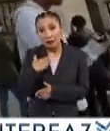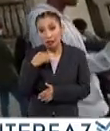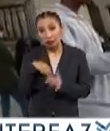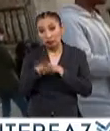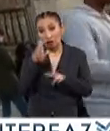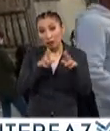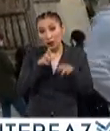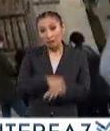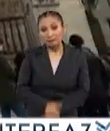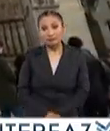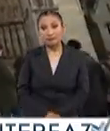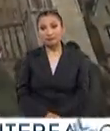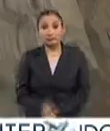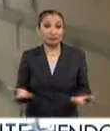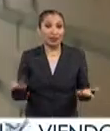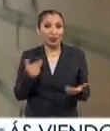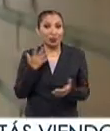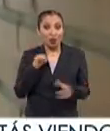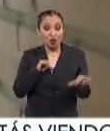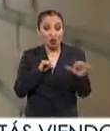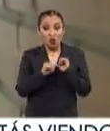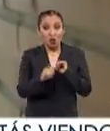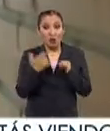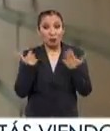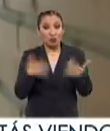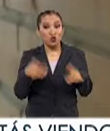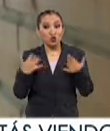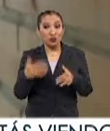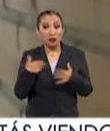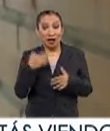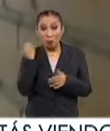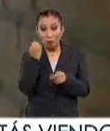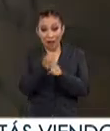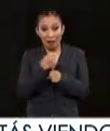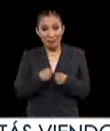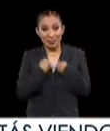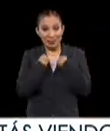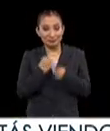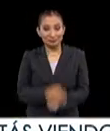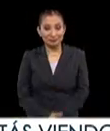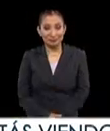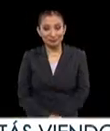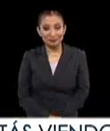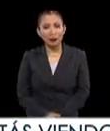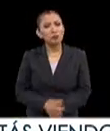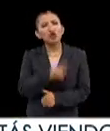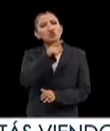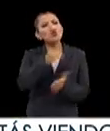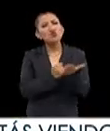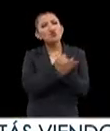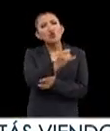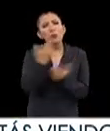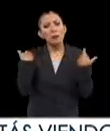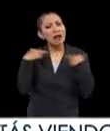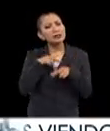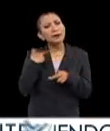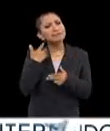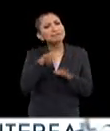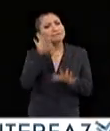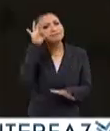a la normal, y pues salió ese intercambio y la mejor oportunidad de mi vida. ¿Por qué decidiste ser